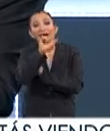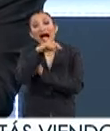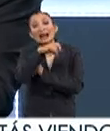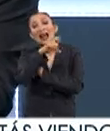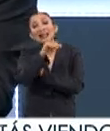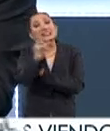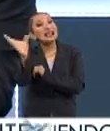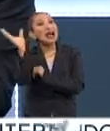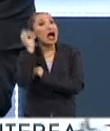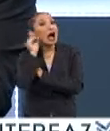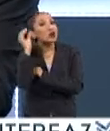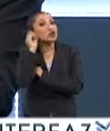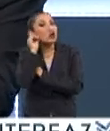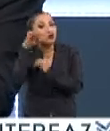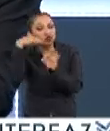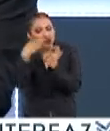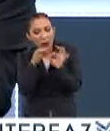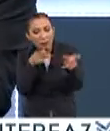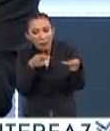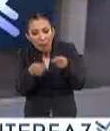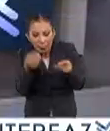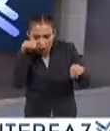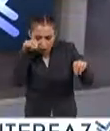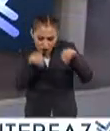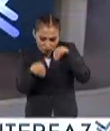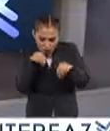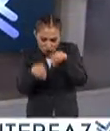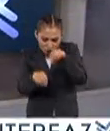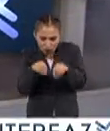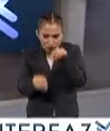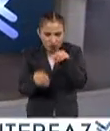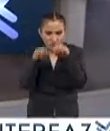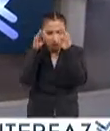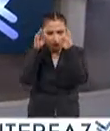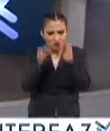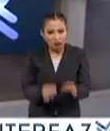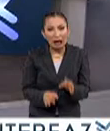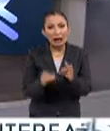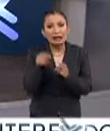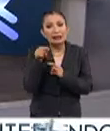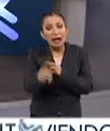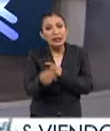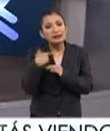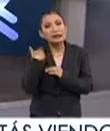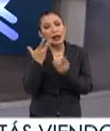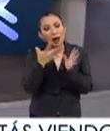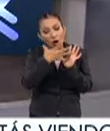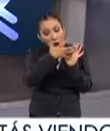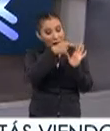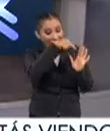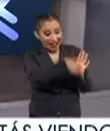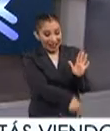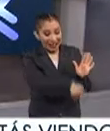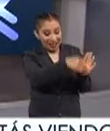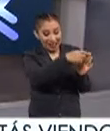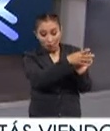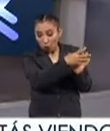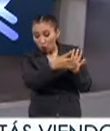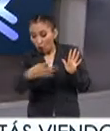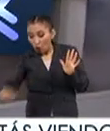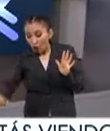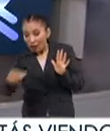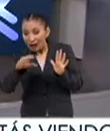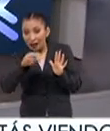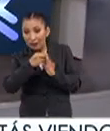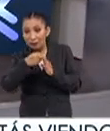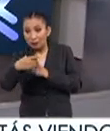de audio concebidos, armados, y que van a reproducir desde la lógica de los canales